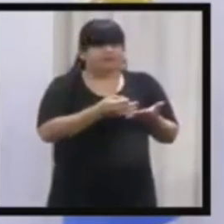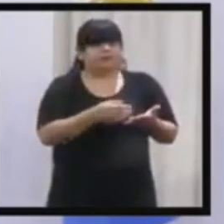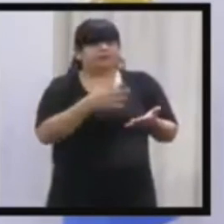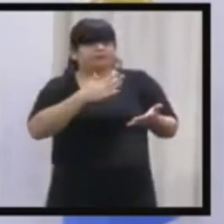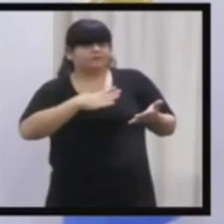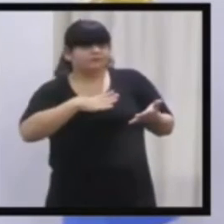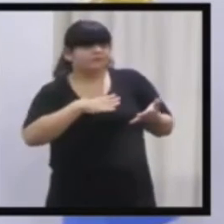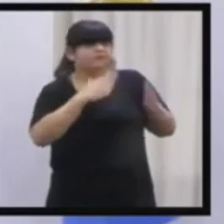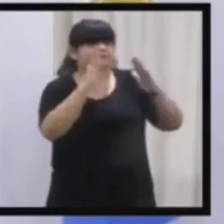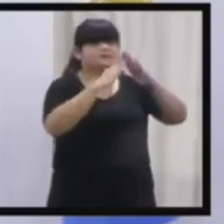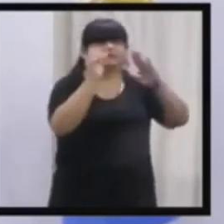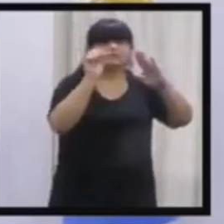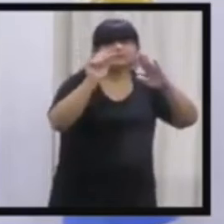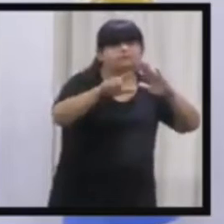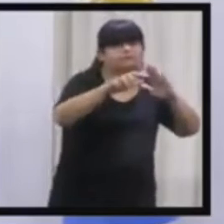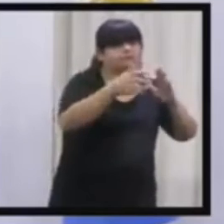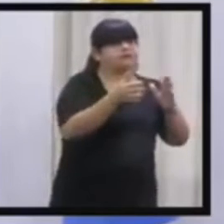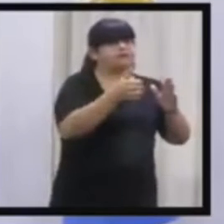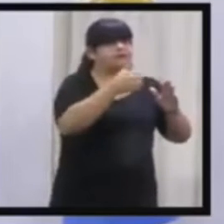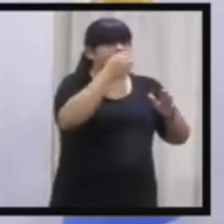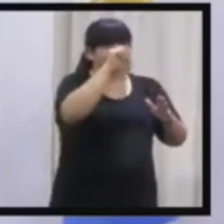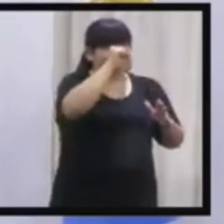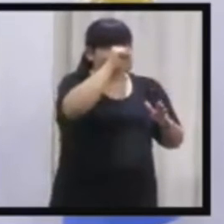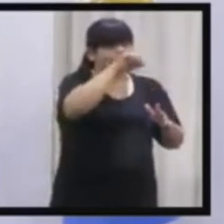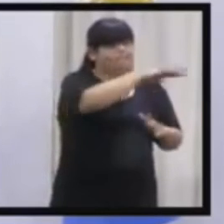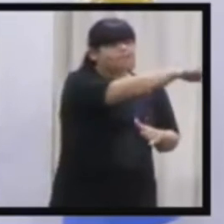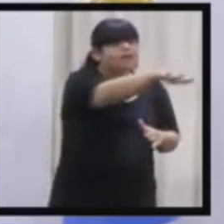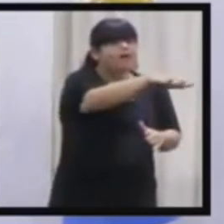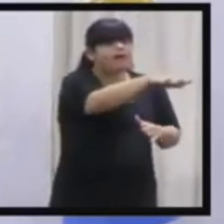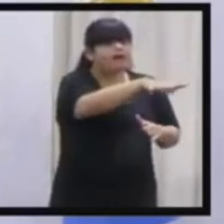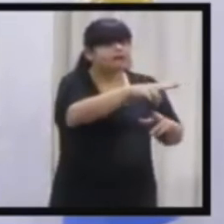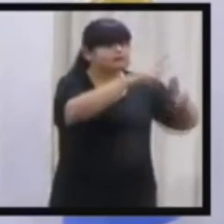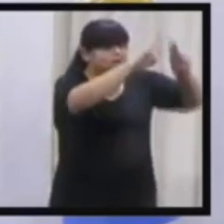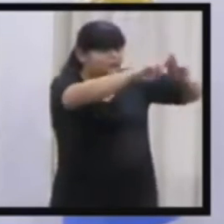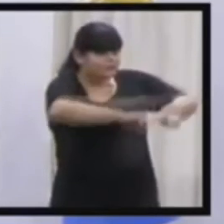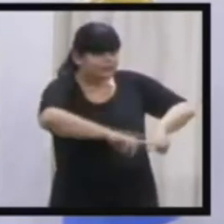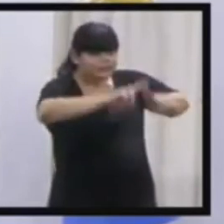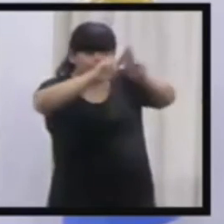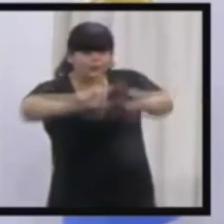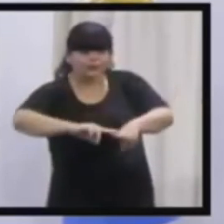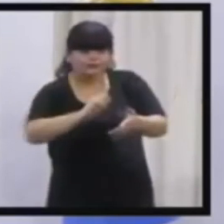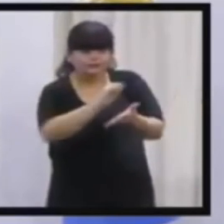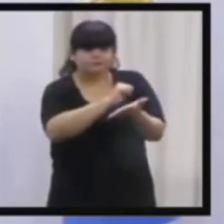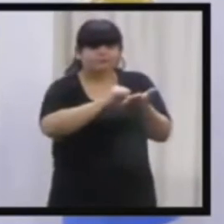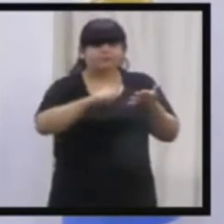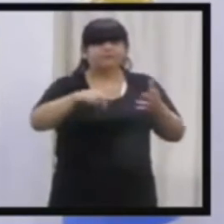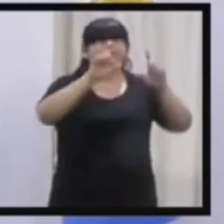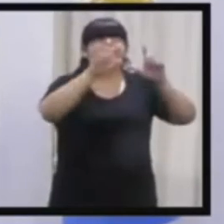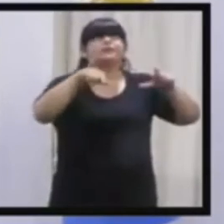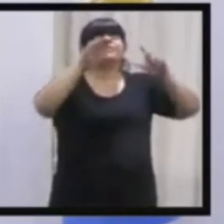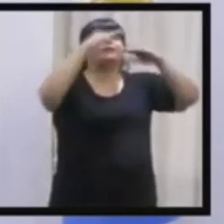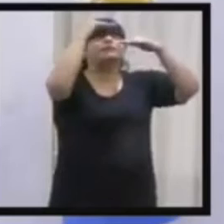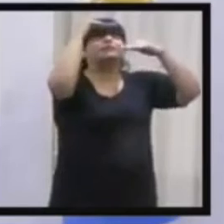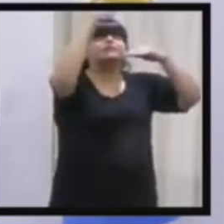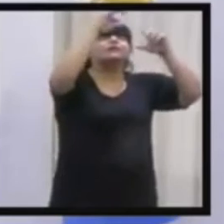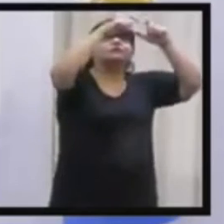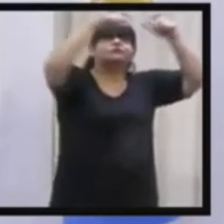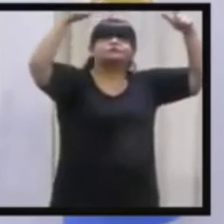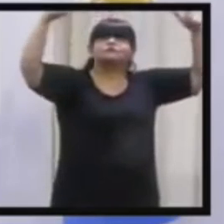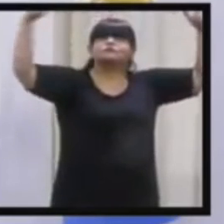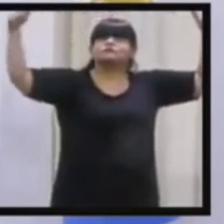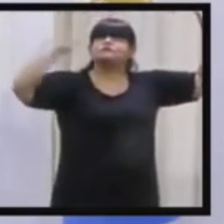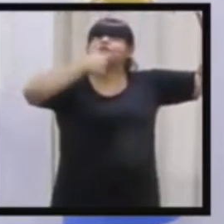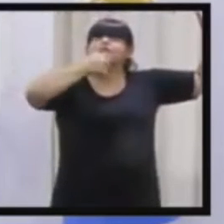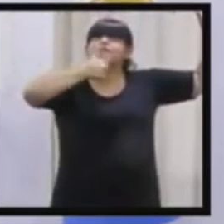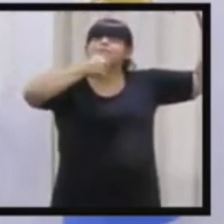vuelta a todos los recipientes que pueden llegar a contener agua, controlar las canaletas, controlar sobre todo después de las lluvias que tuvimos, que no hayan